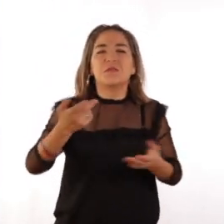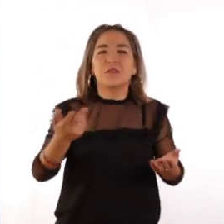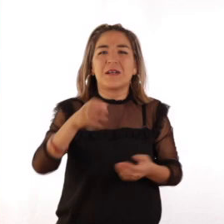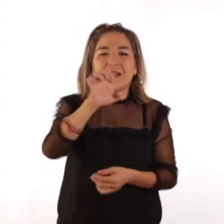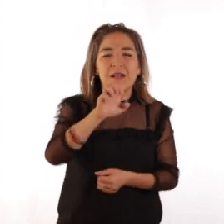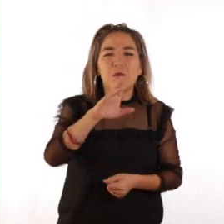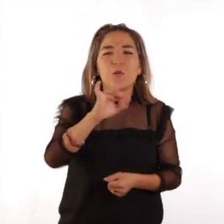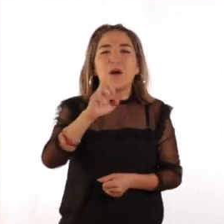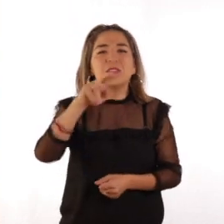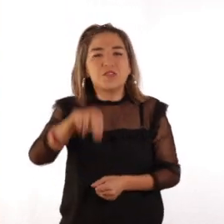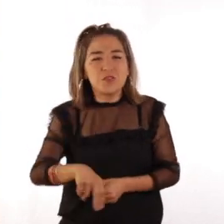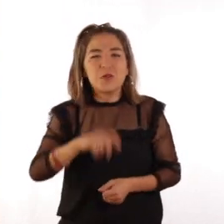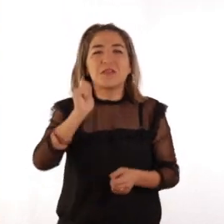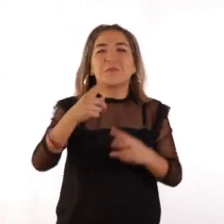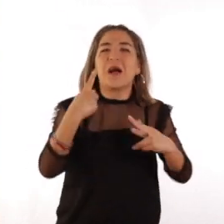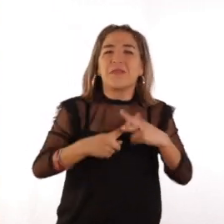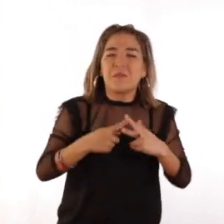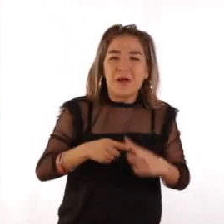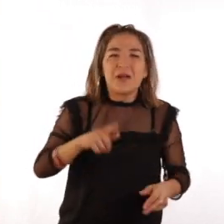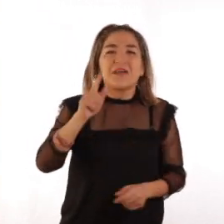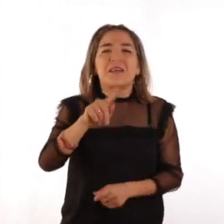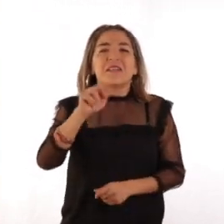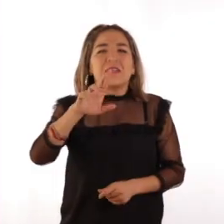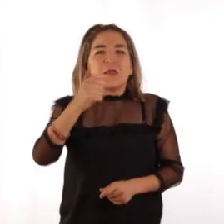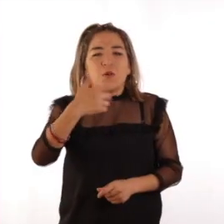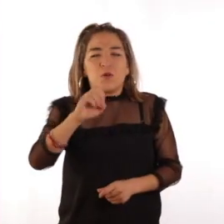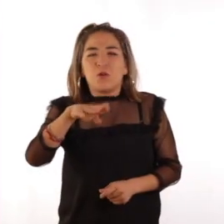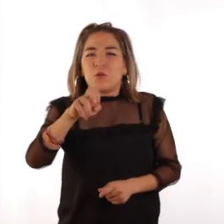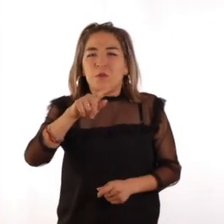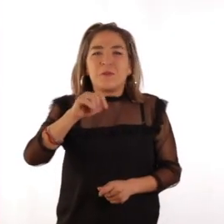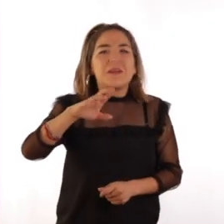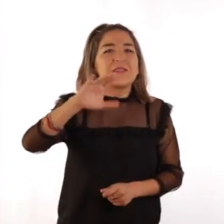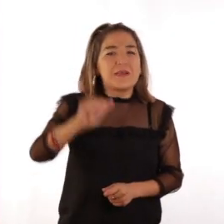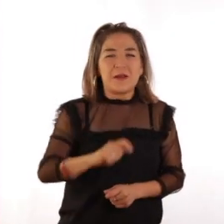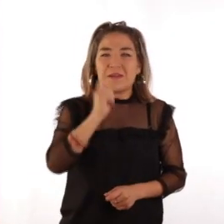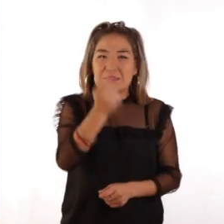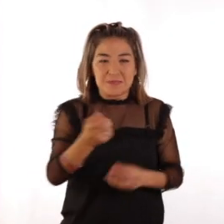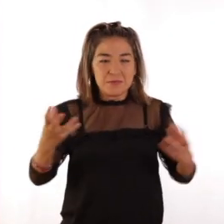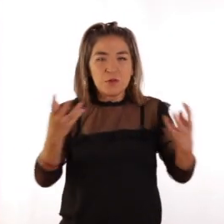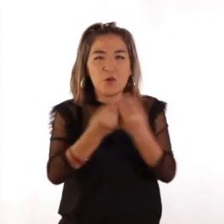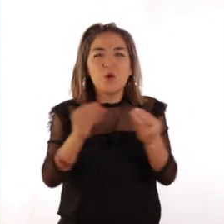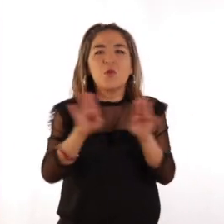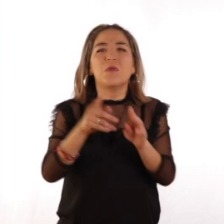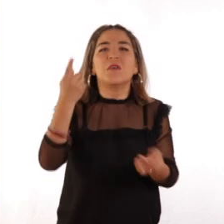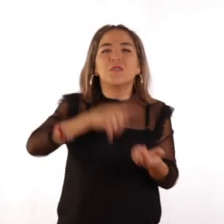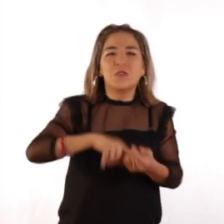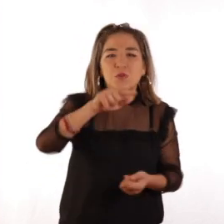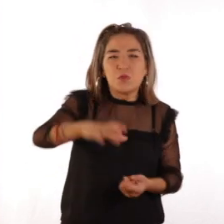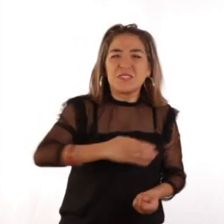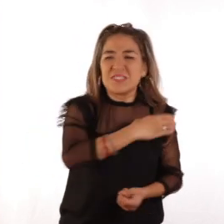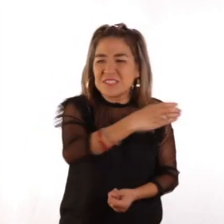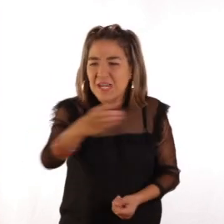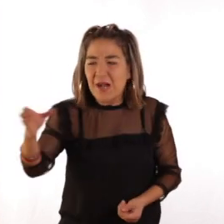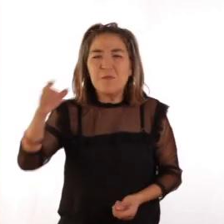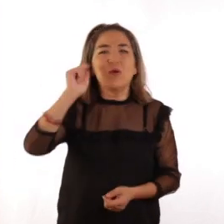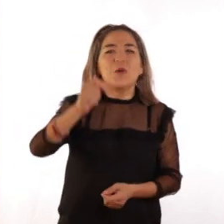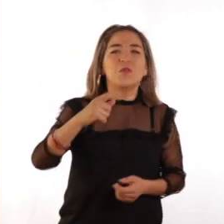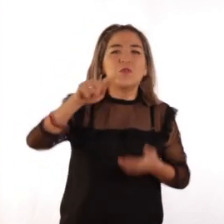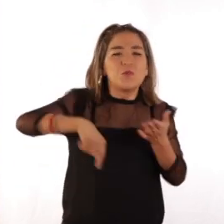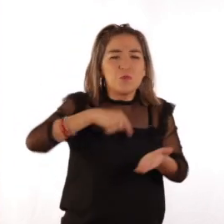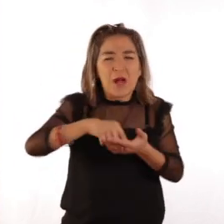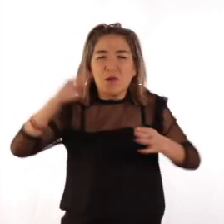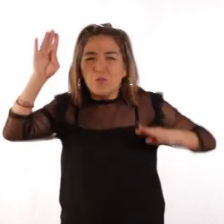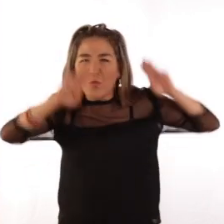ecuaciones algebraicas y métodos geométricos, etcétera, trigonométricos, por supuesto, tenían que irse al campo, a la sierra, a las